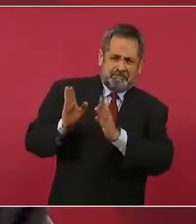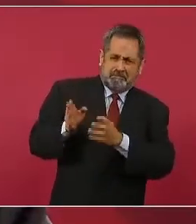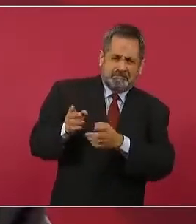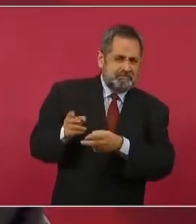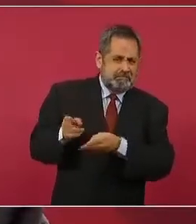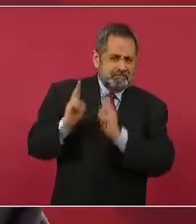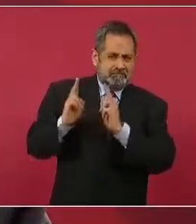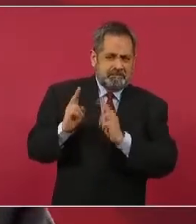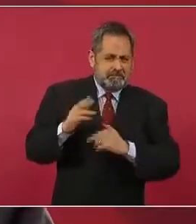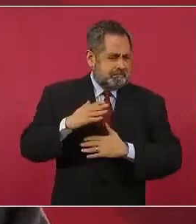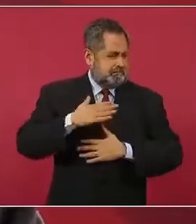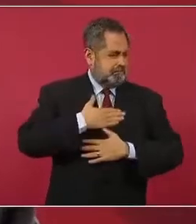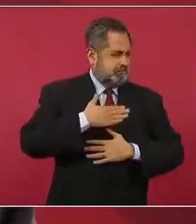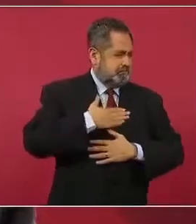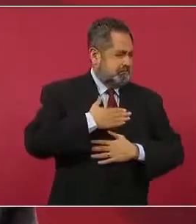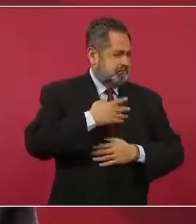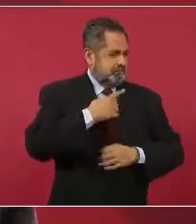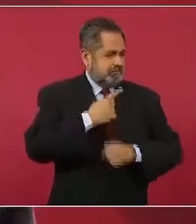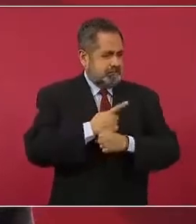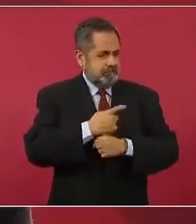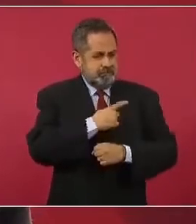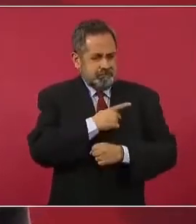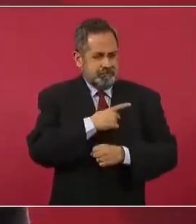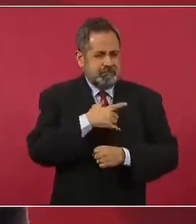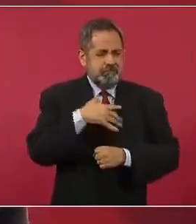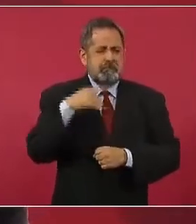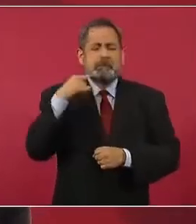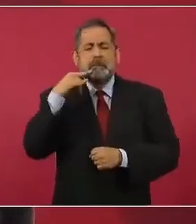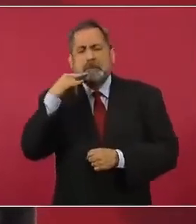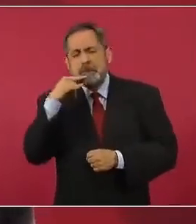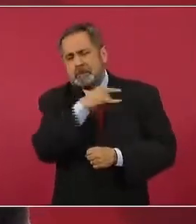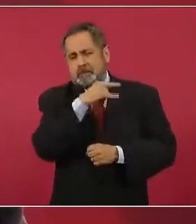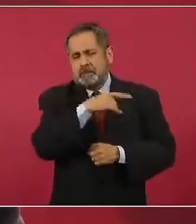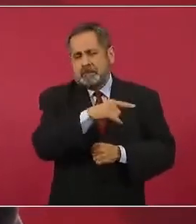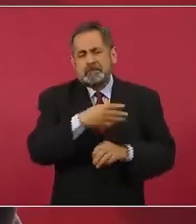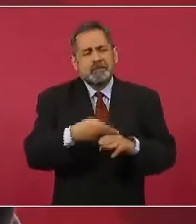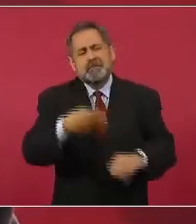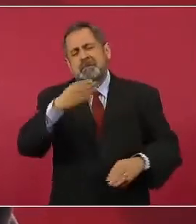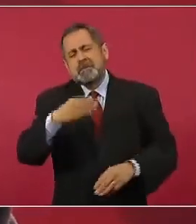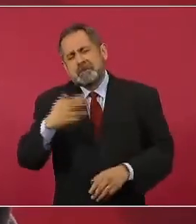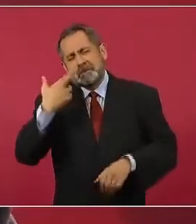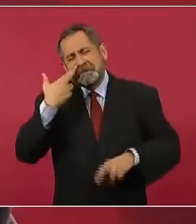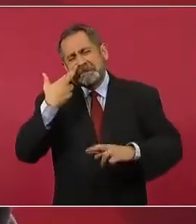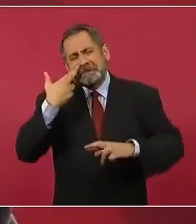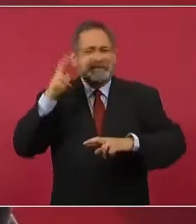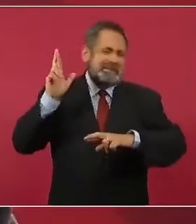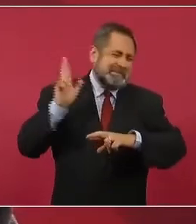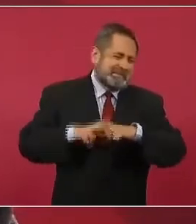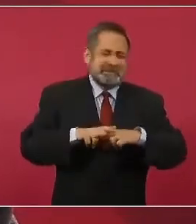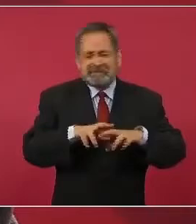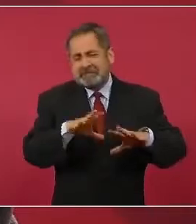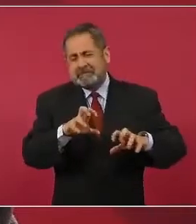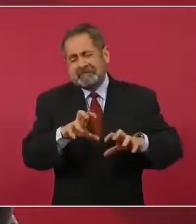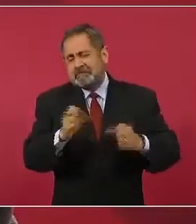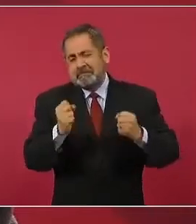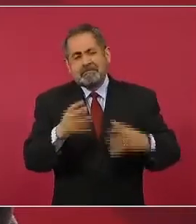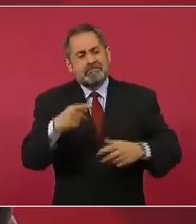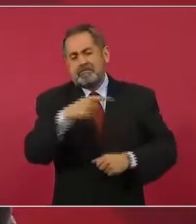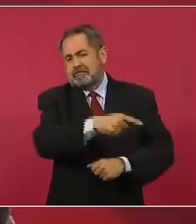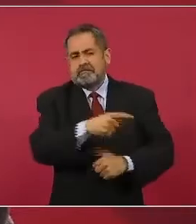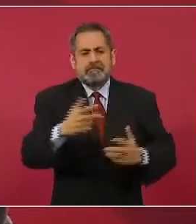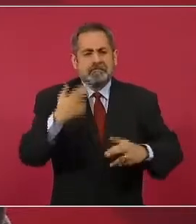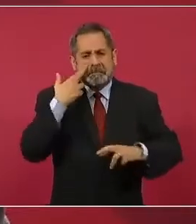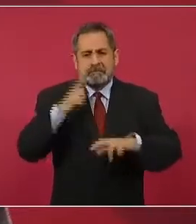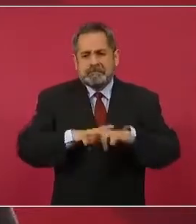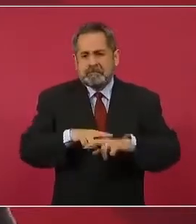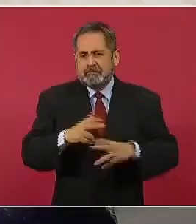Ellos lo que les interesa es el dinero, Ese es su Dios. Y